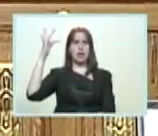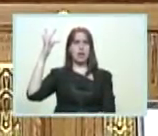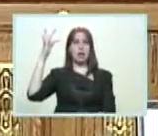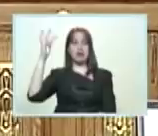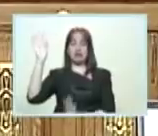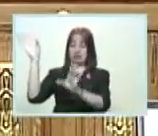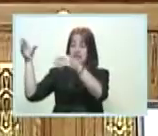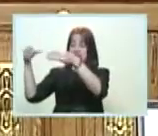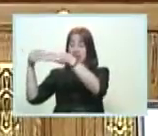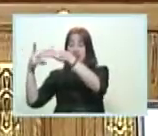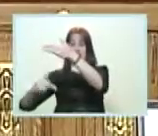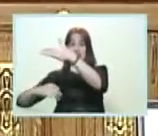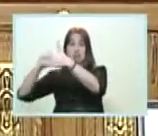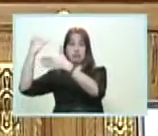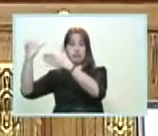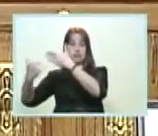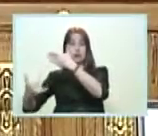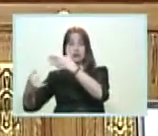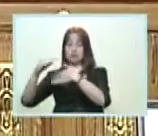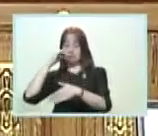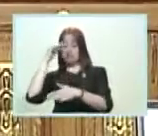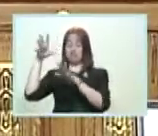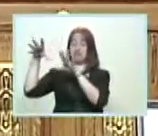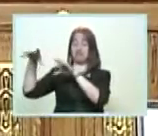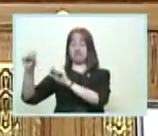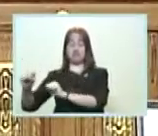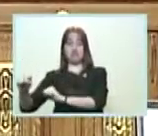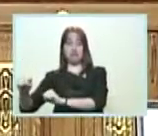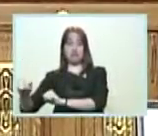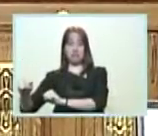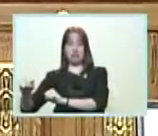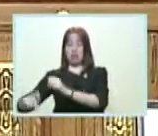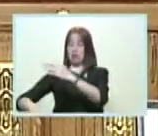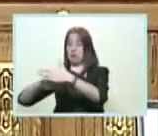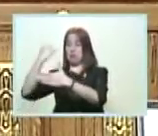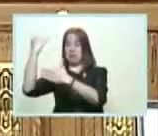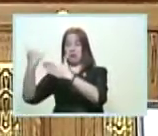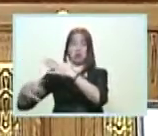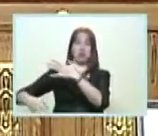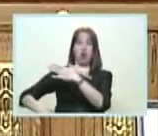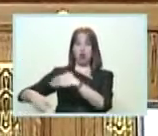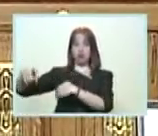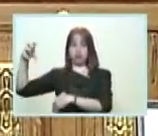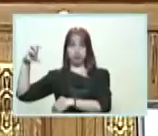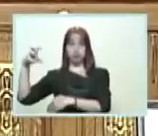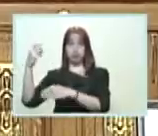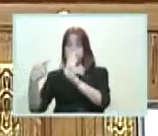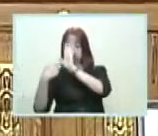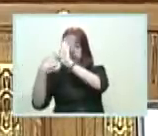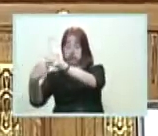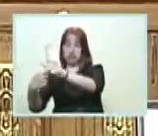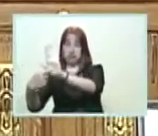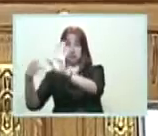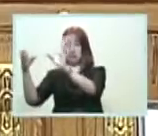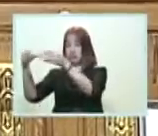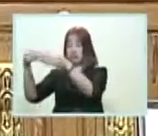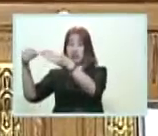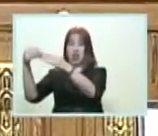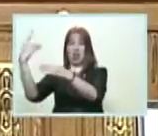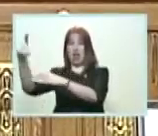del proyecto oligárquico, burgués, del proyecto de los ricos representado en los partidos de